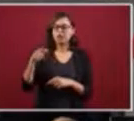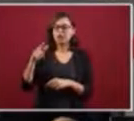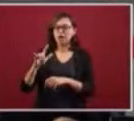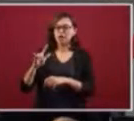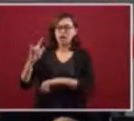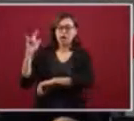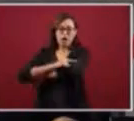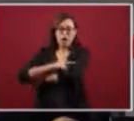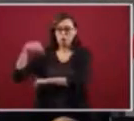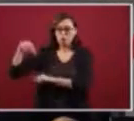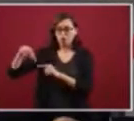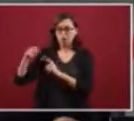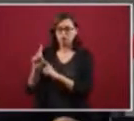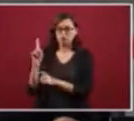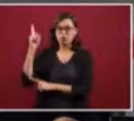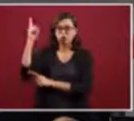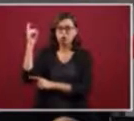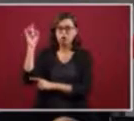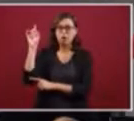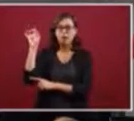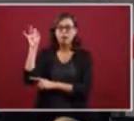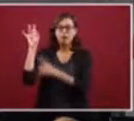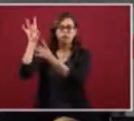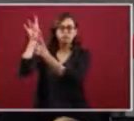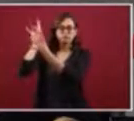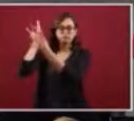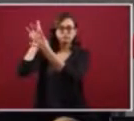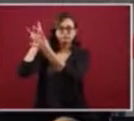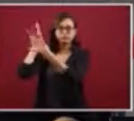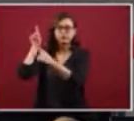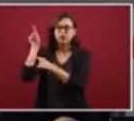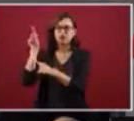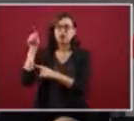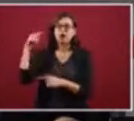Puebla. Esta es una, de acuerdo con el informe